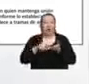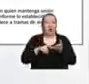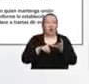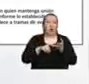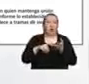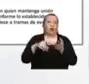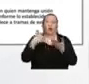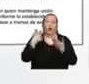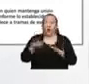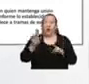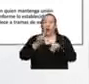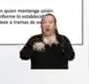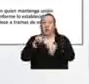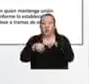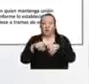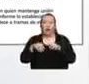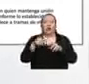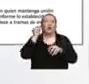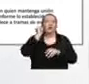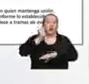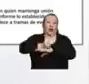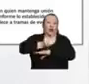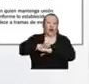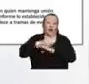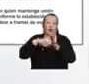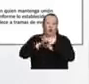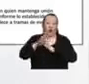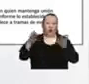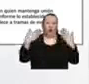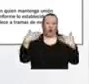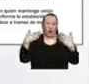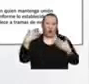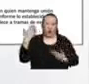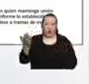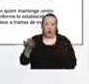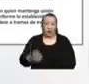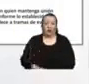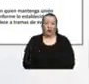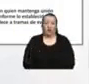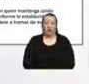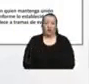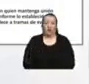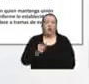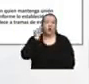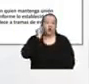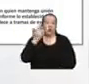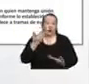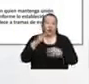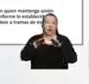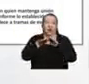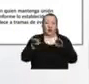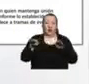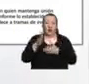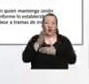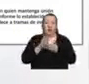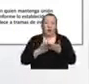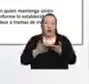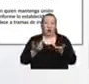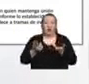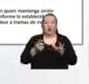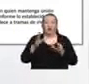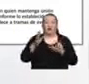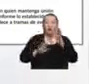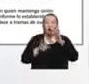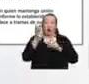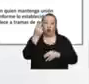del banco ve aquí que será un ejecutivo de clase del nivel medio suponga se quedan de recontra bien 12 mil 15